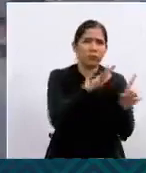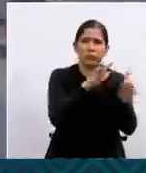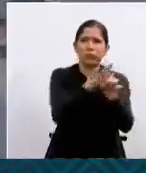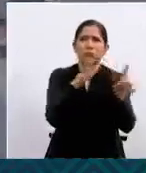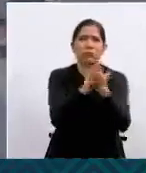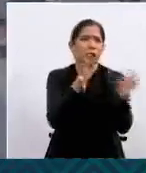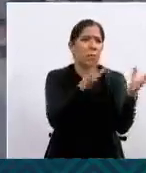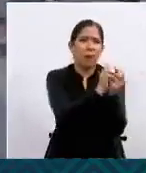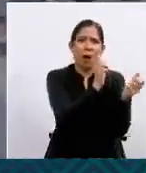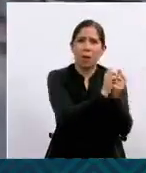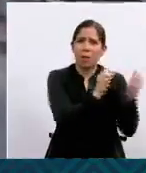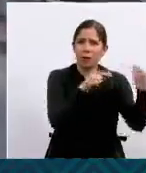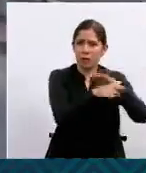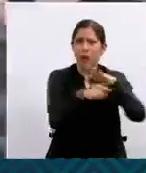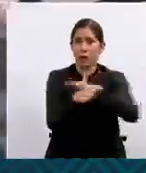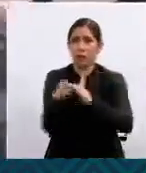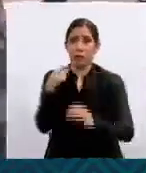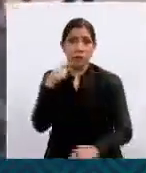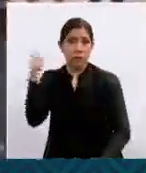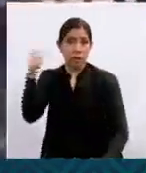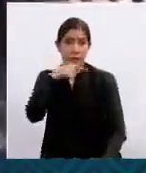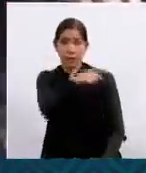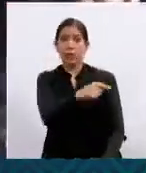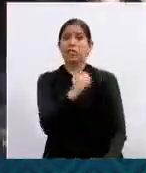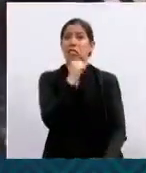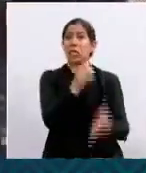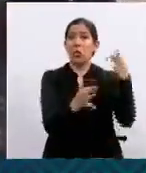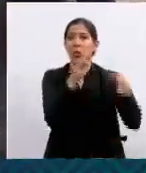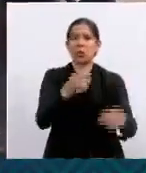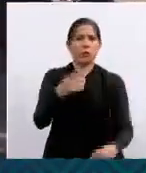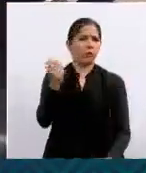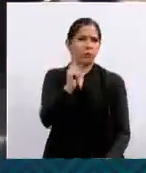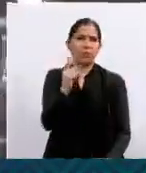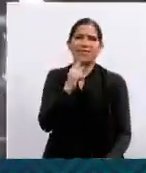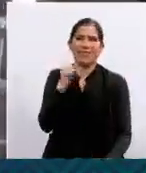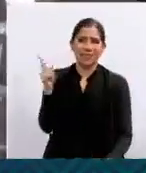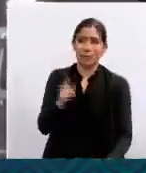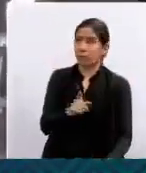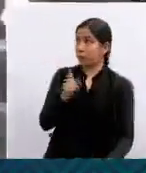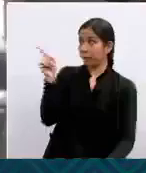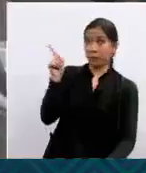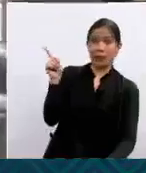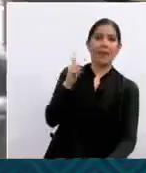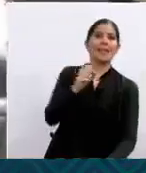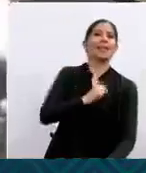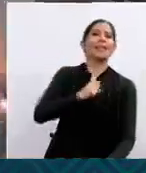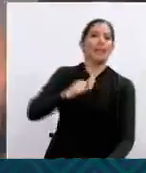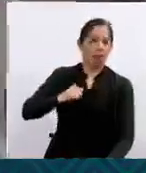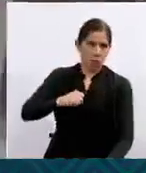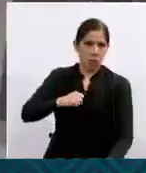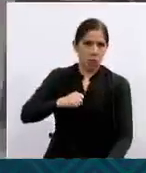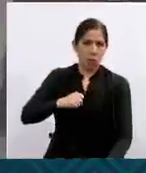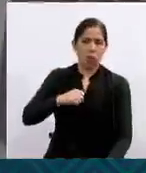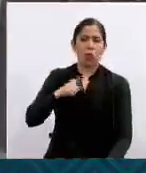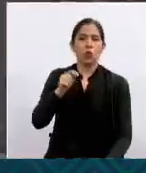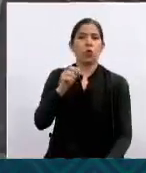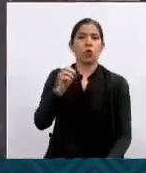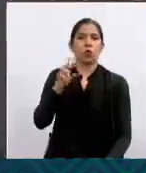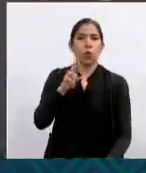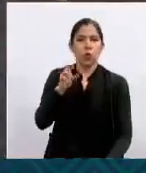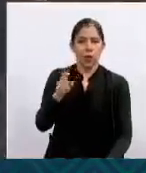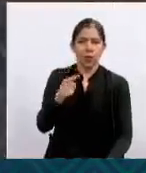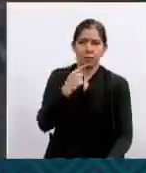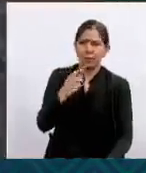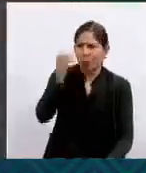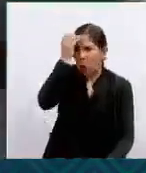otros no debe quedar en la impunidad es lo que destaca el senador william torres con respecto al informe del relator de la 1 diego garcía